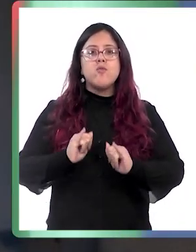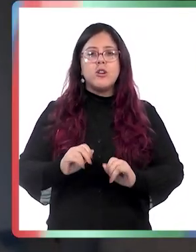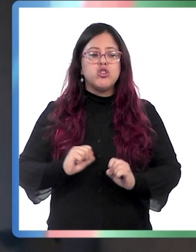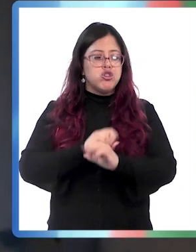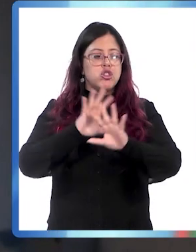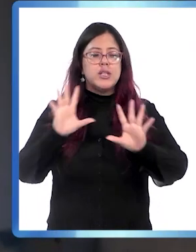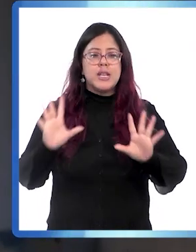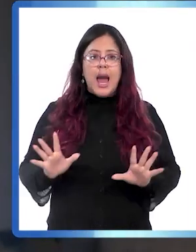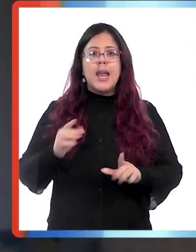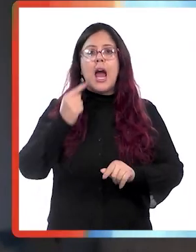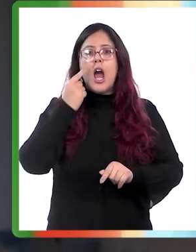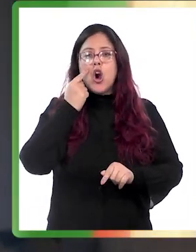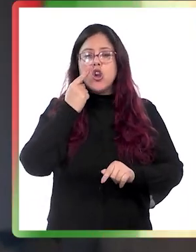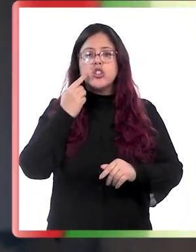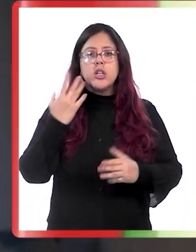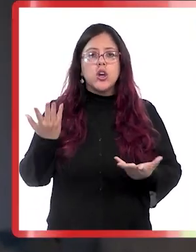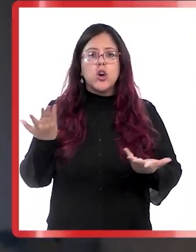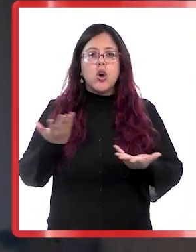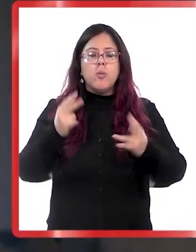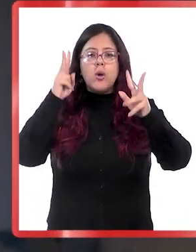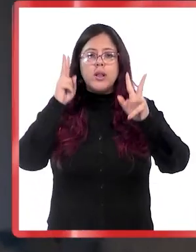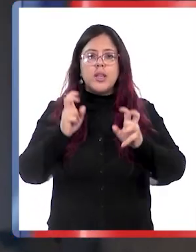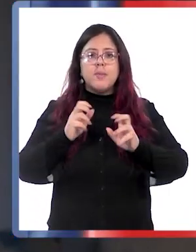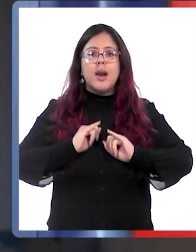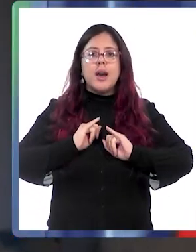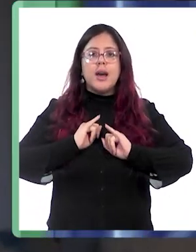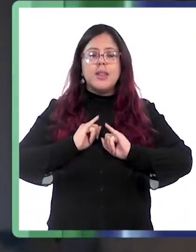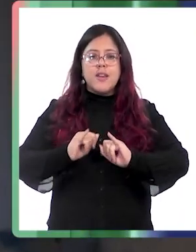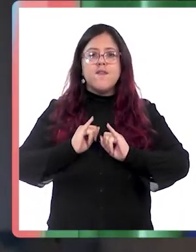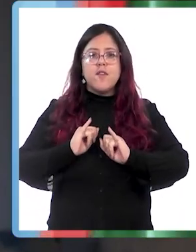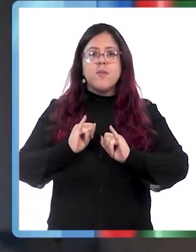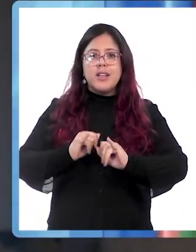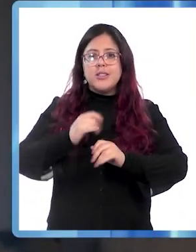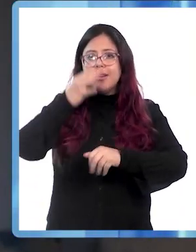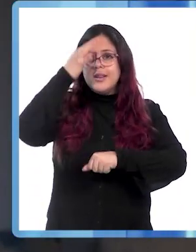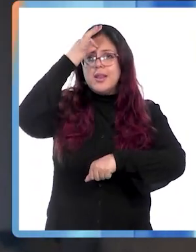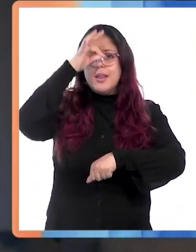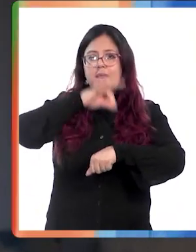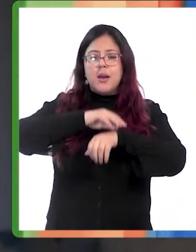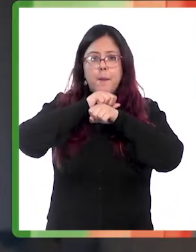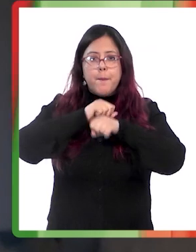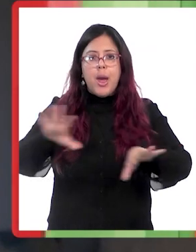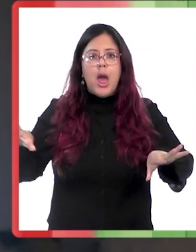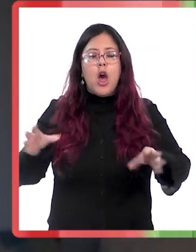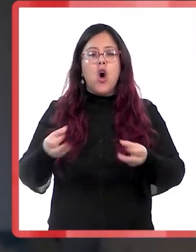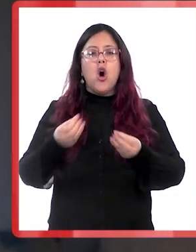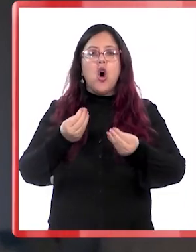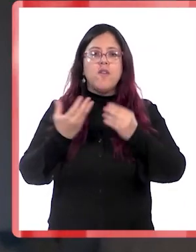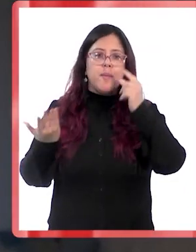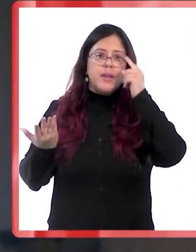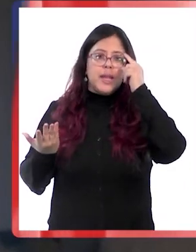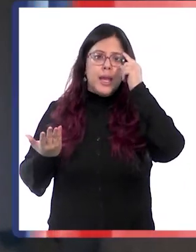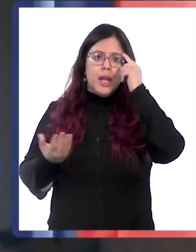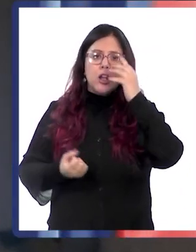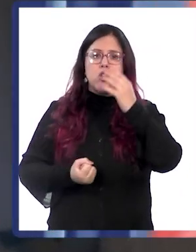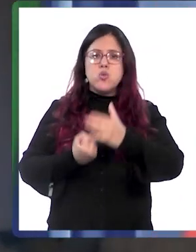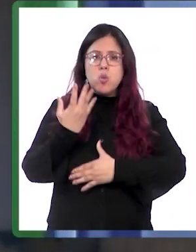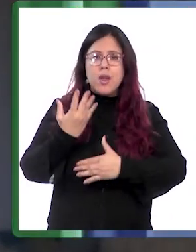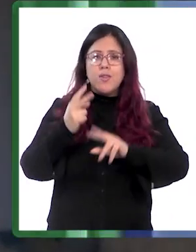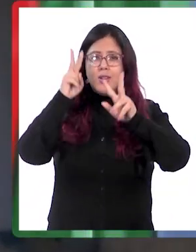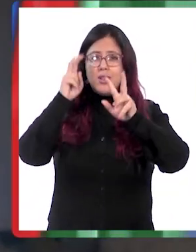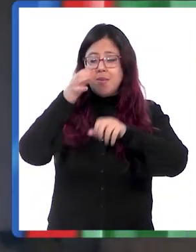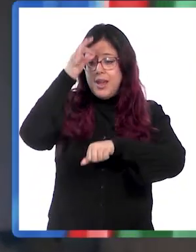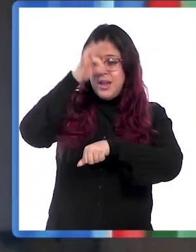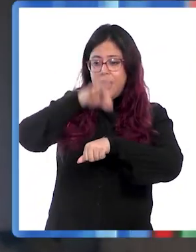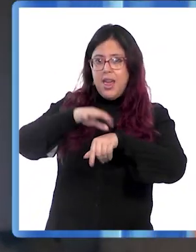se conozcan exactamente cómo es el mecanismo de transmisión de lo que no se conoce hasta ahora. Obviamente que cuando existe un nuevo brote de algo, uno siempre tiene que